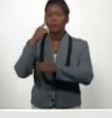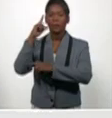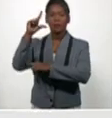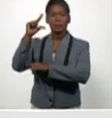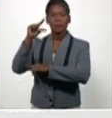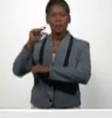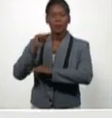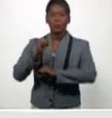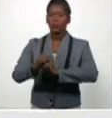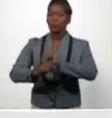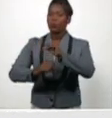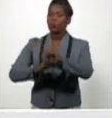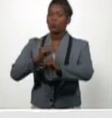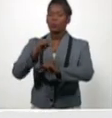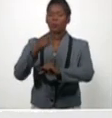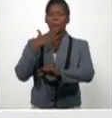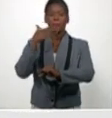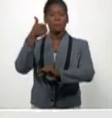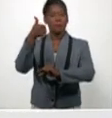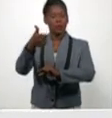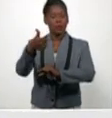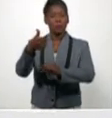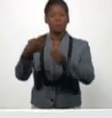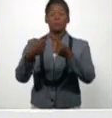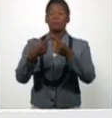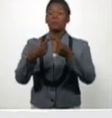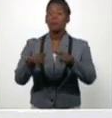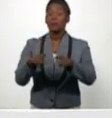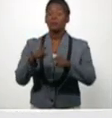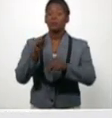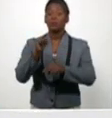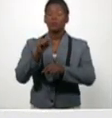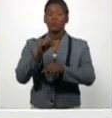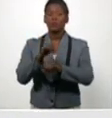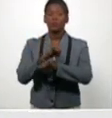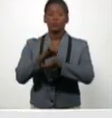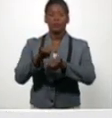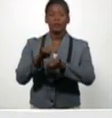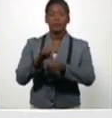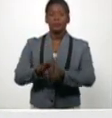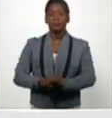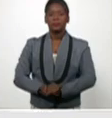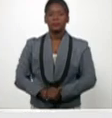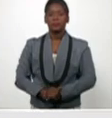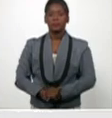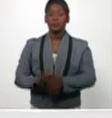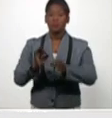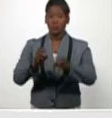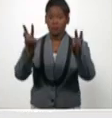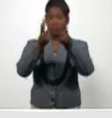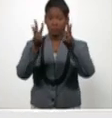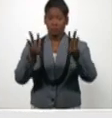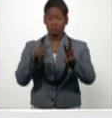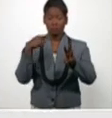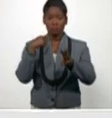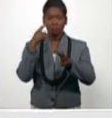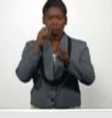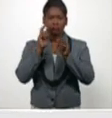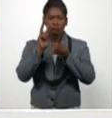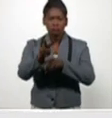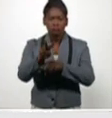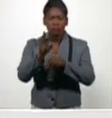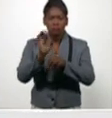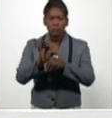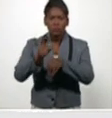lo único que ensombrece un poquito el elemento positivo, según plantean las organizaciones mundiales y panamericanas